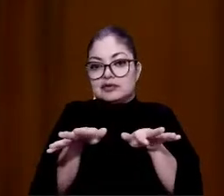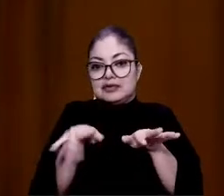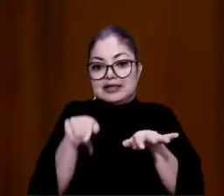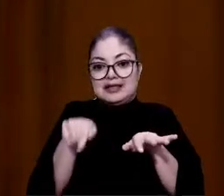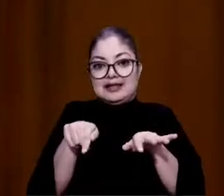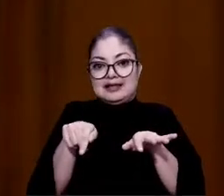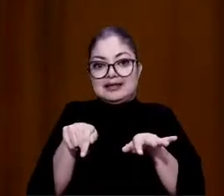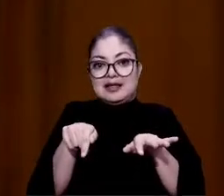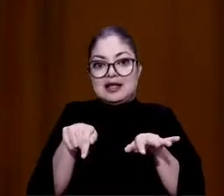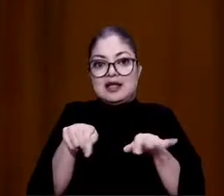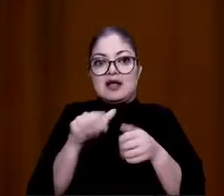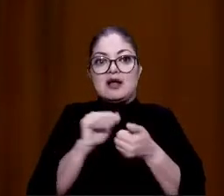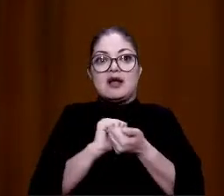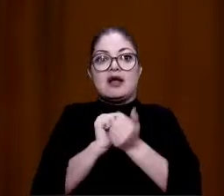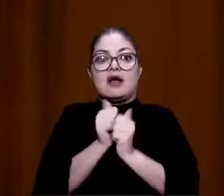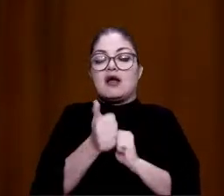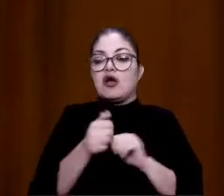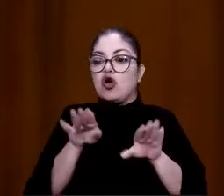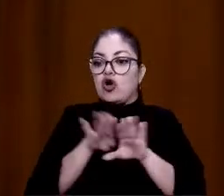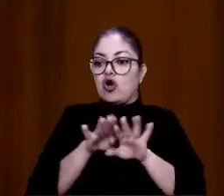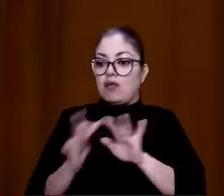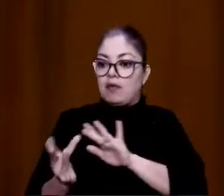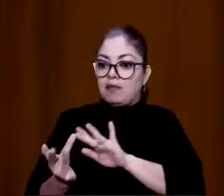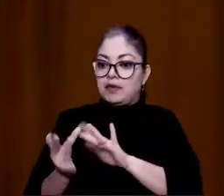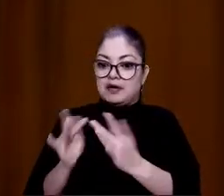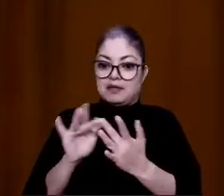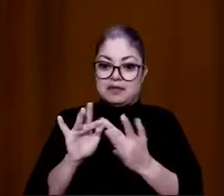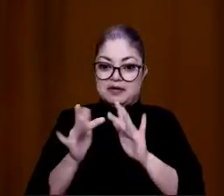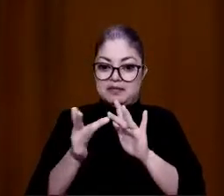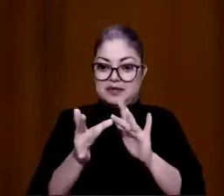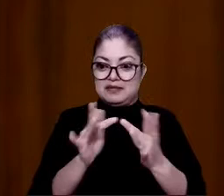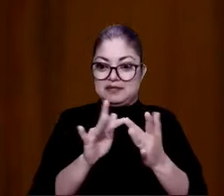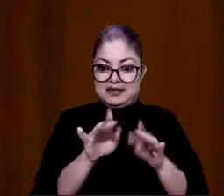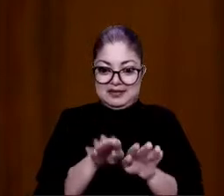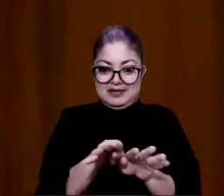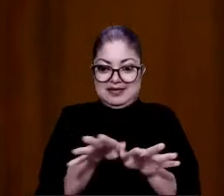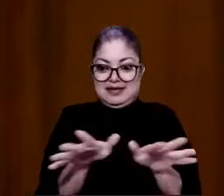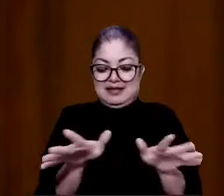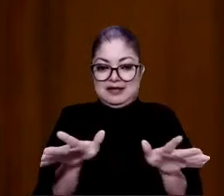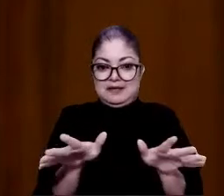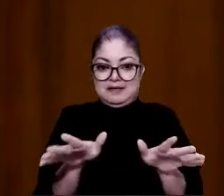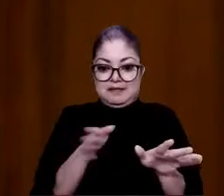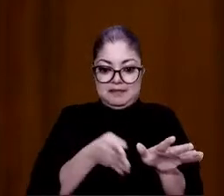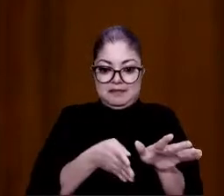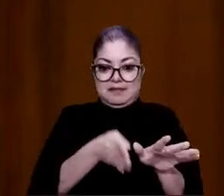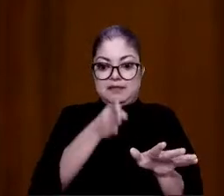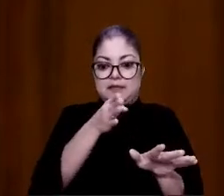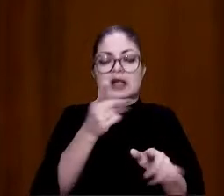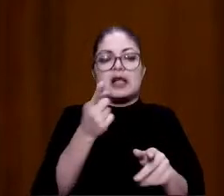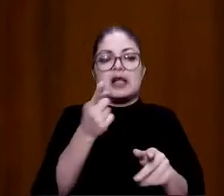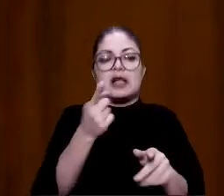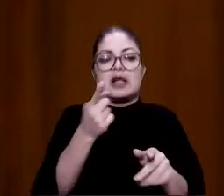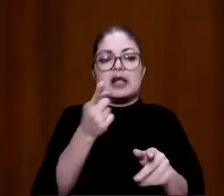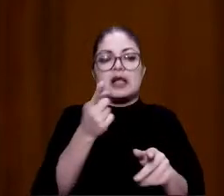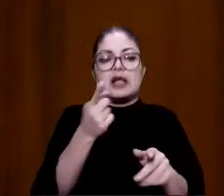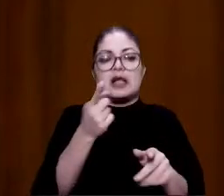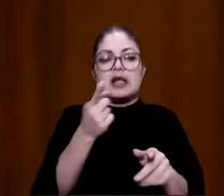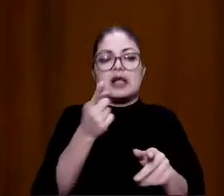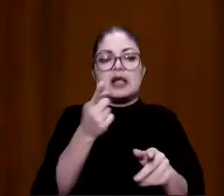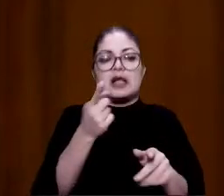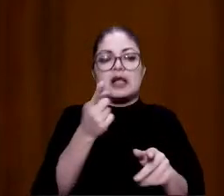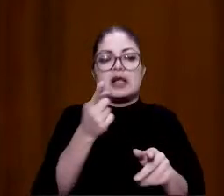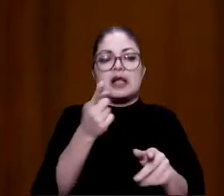hace que creen sinergias son las espinitas. ¿Qué sucedió en el Suburbano 1? Pues que corría el